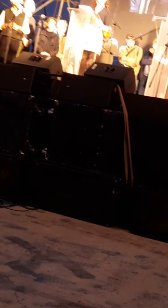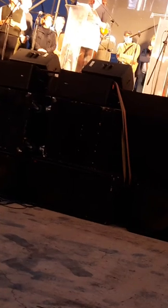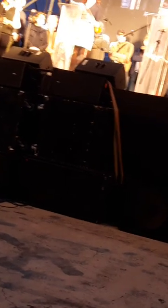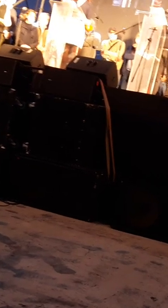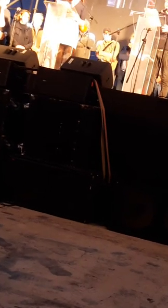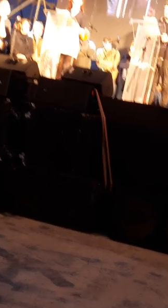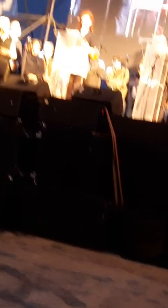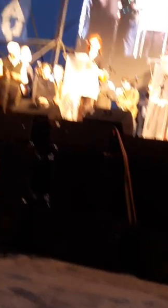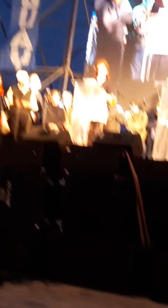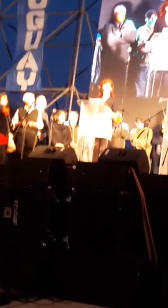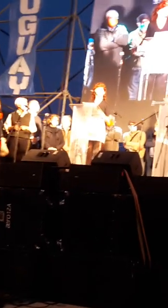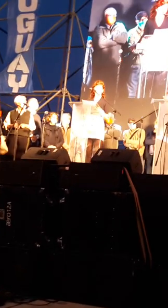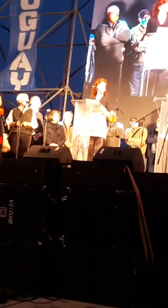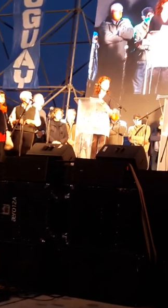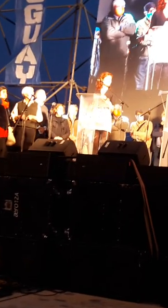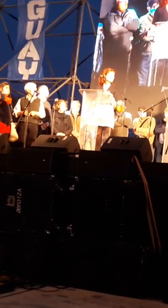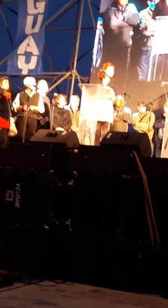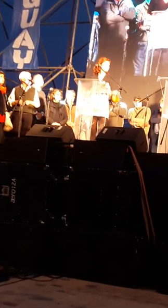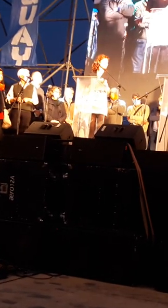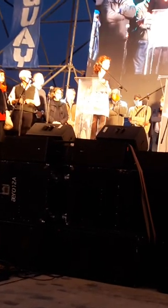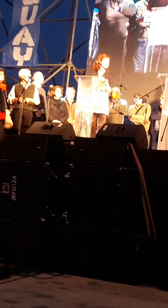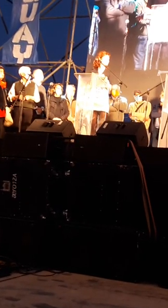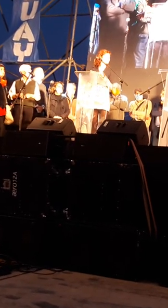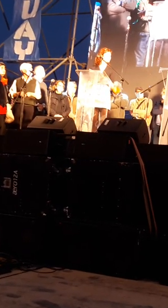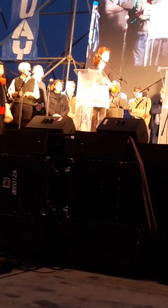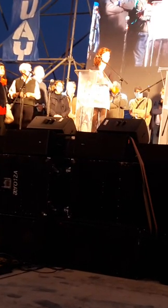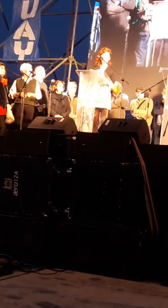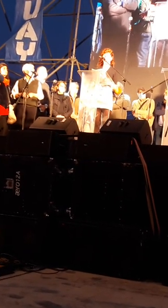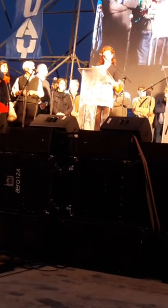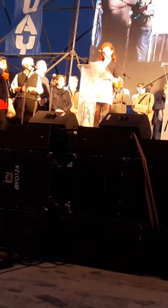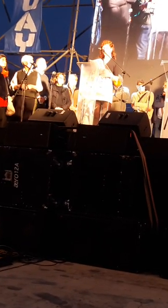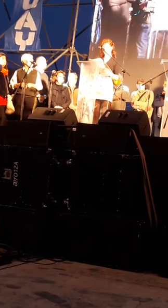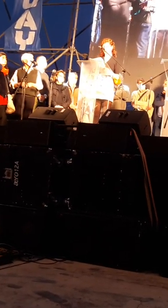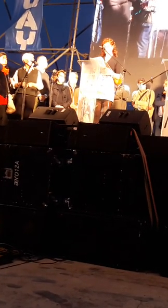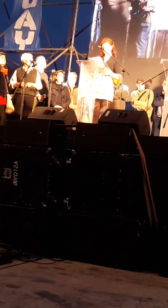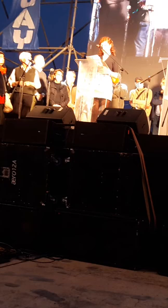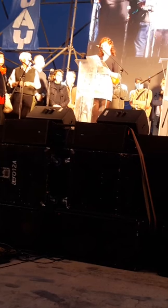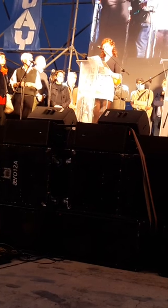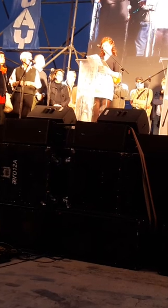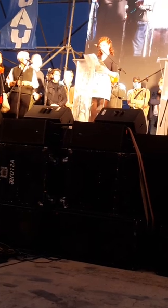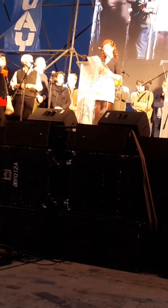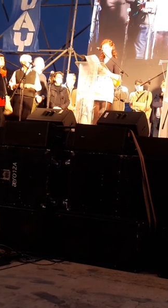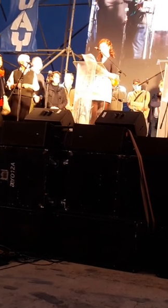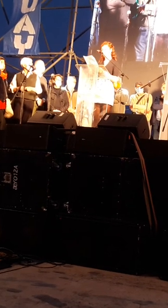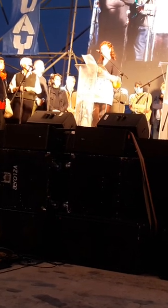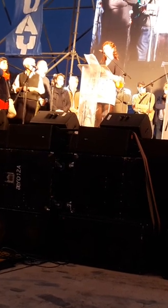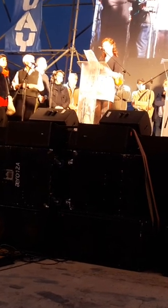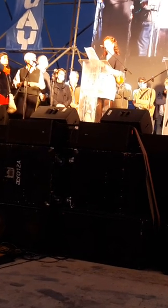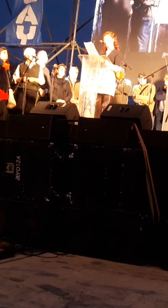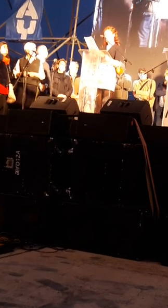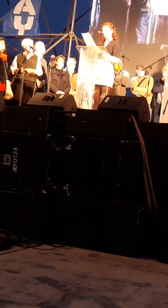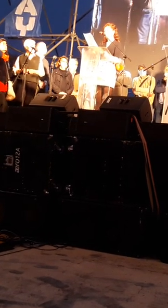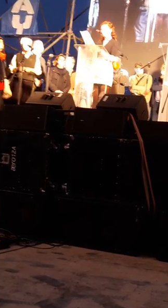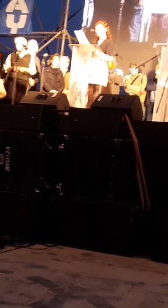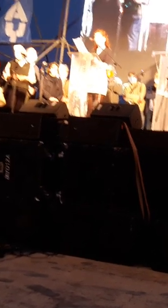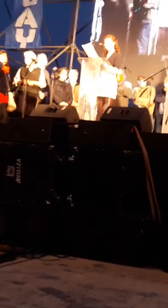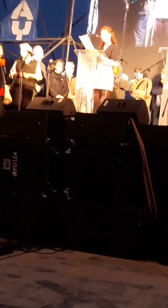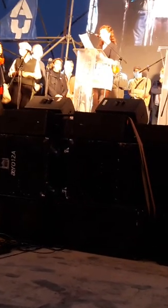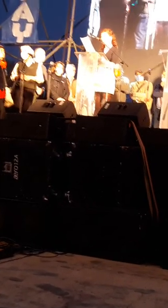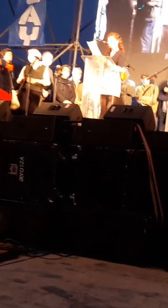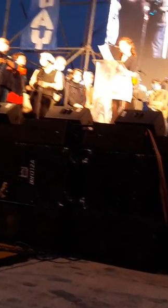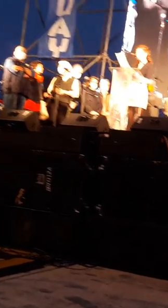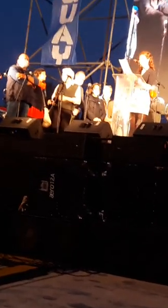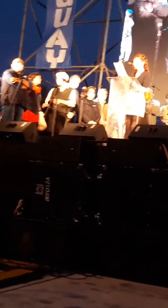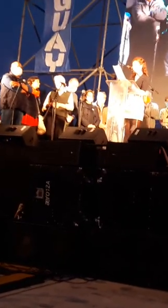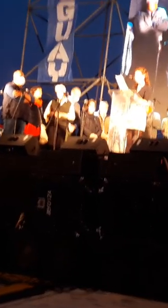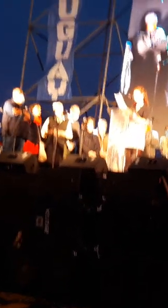del supermercado constatando el aumento de los precios al consumo a partir del aumento de los combustibles por la aplicación de la LUC. Desde la